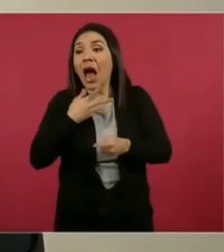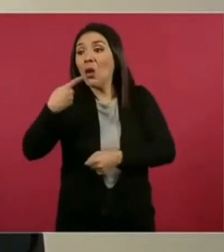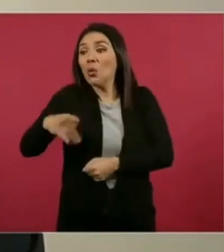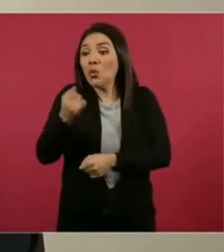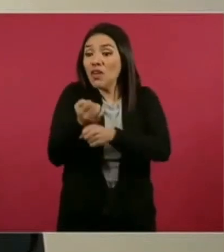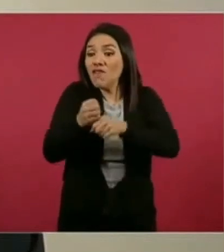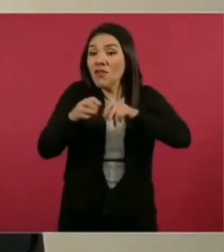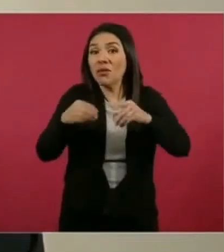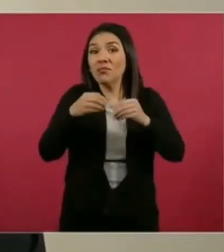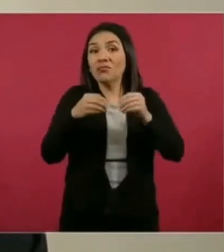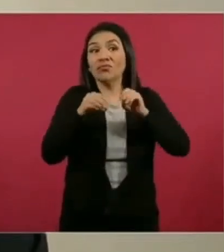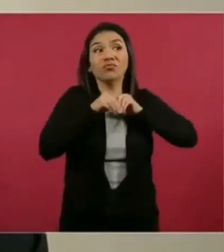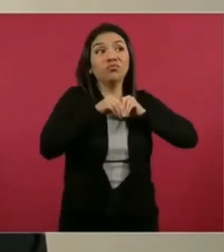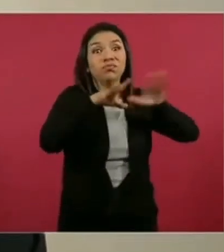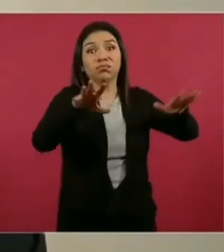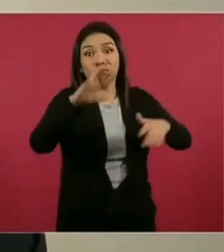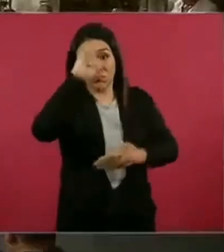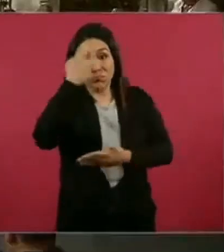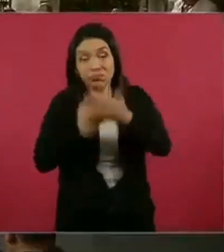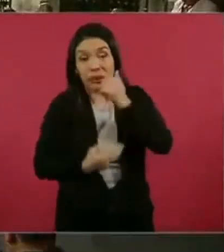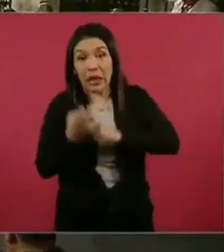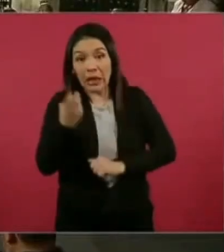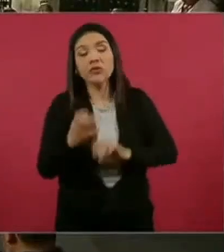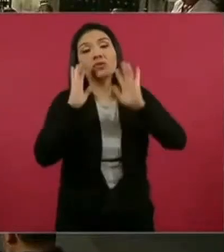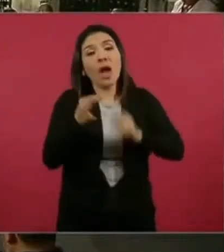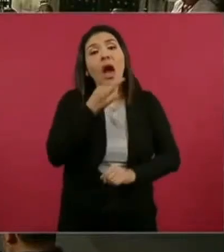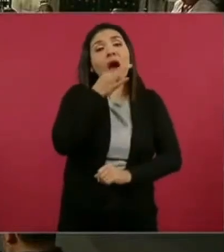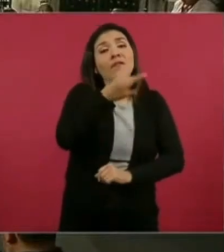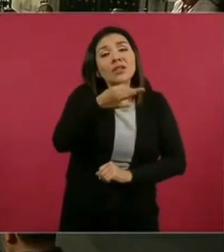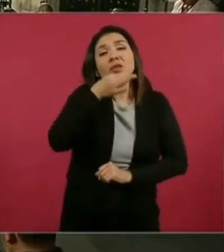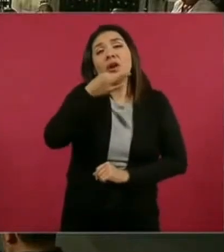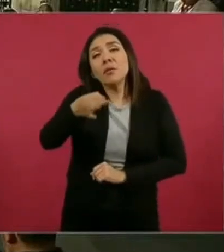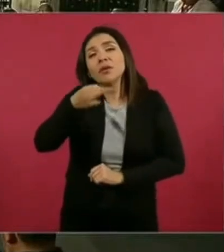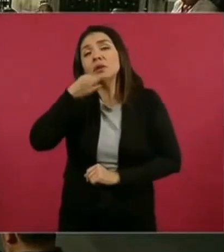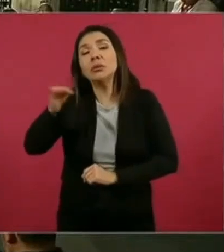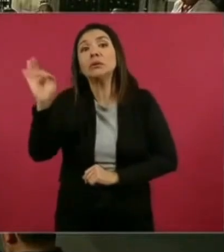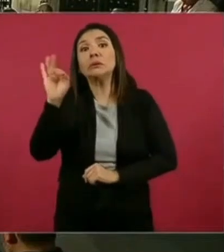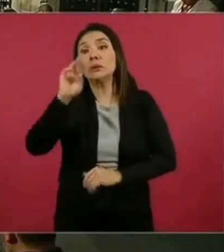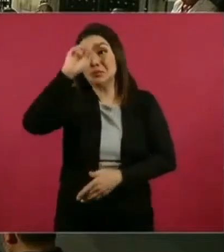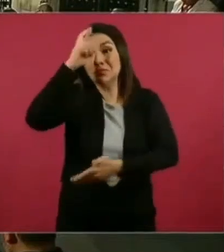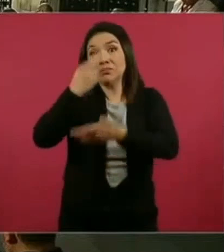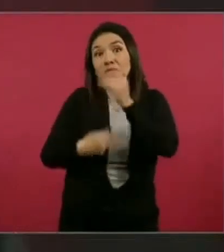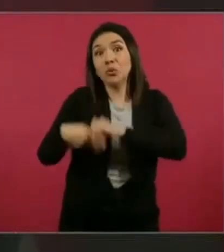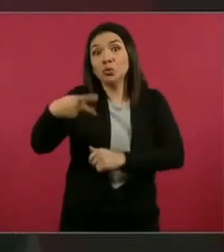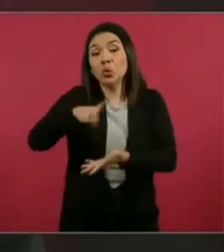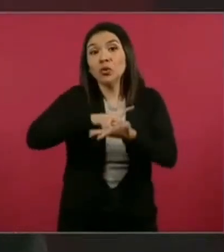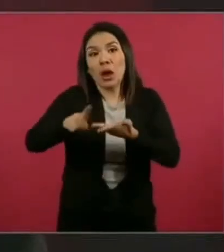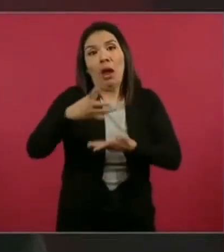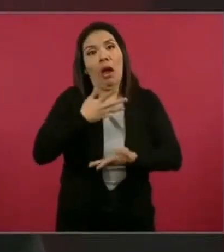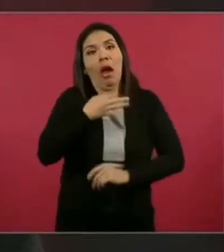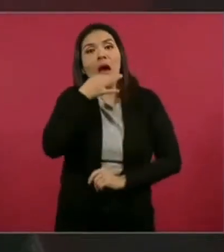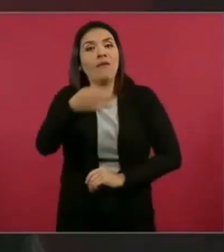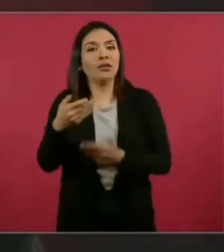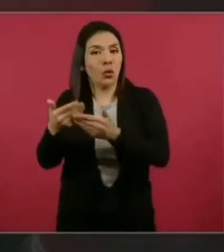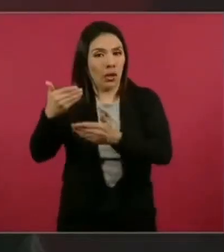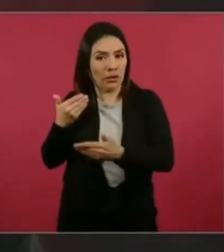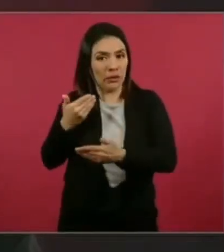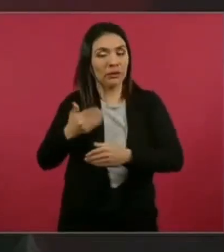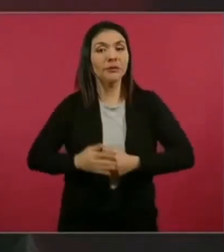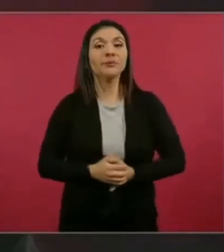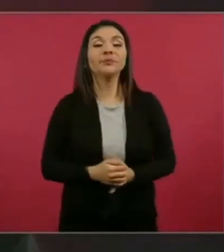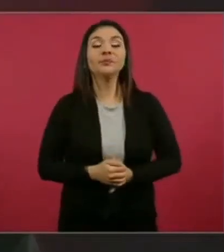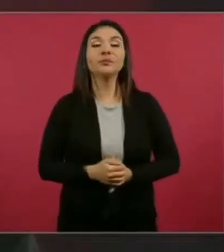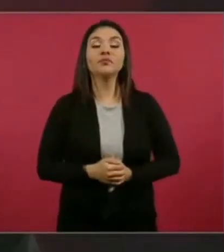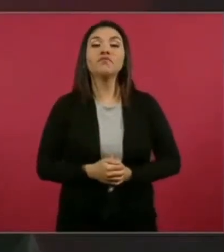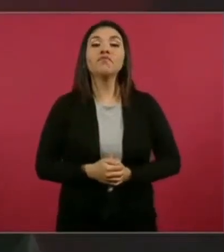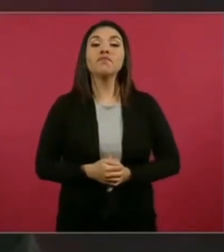expuestos de manera ilegal y que pudieran sufrir alguna vulneración de sus derechos. En